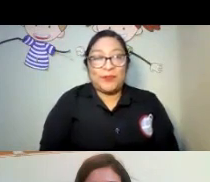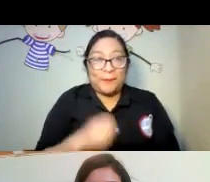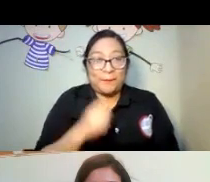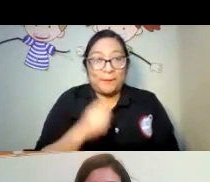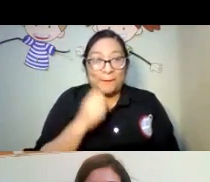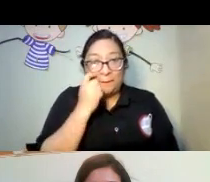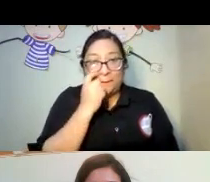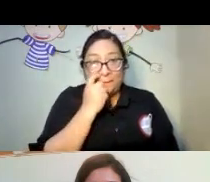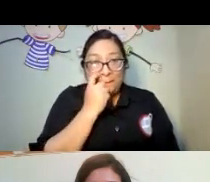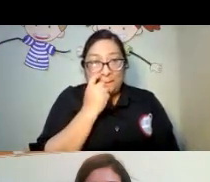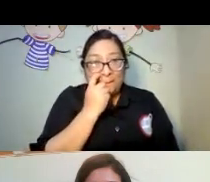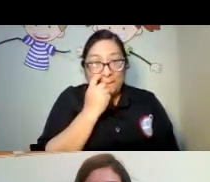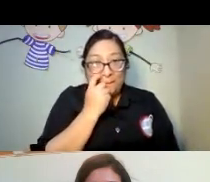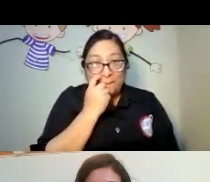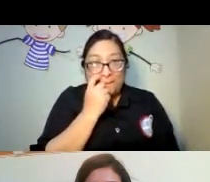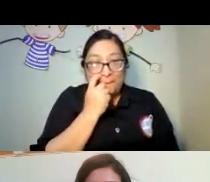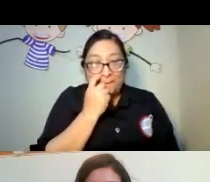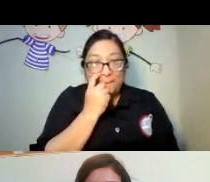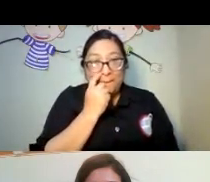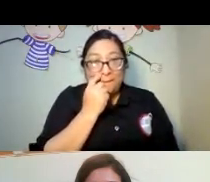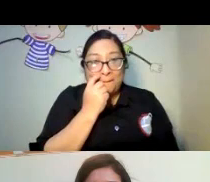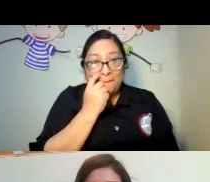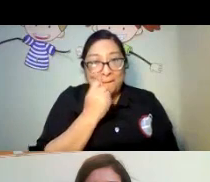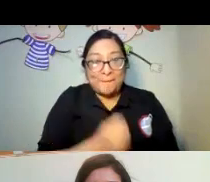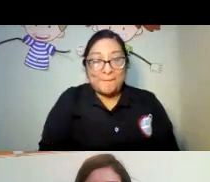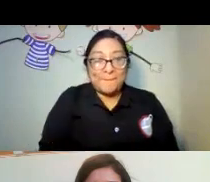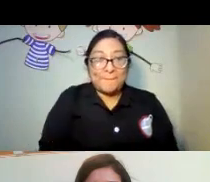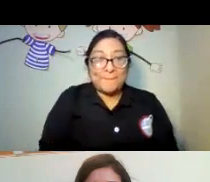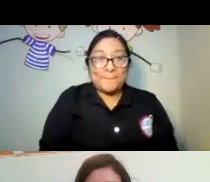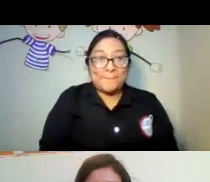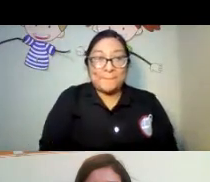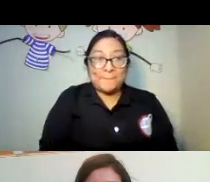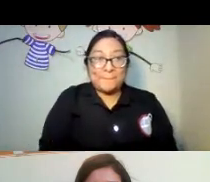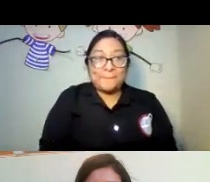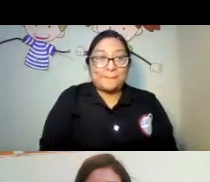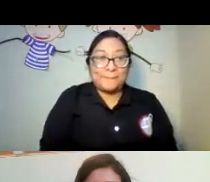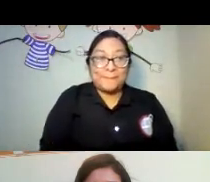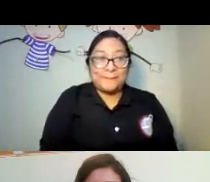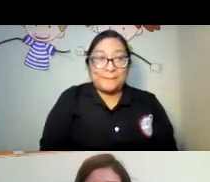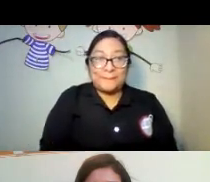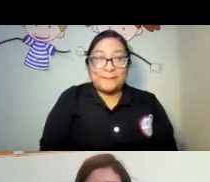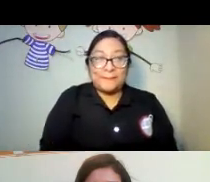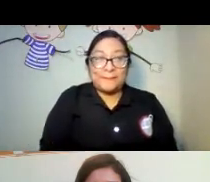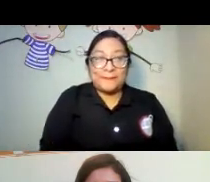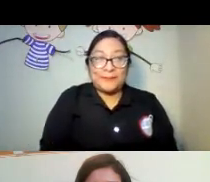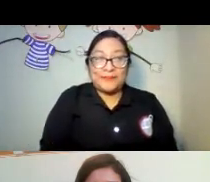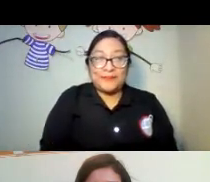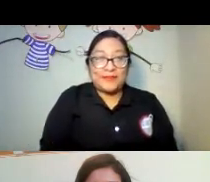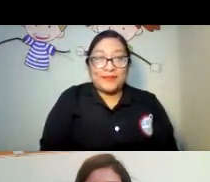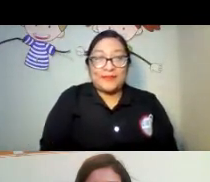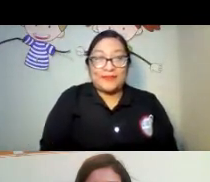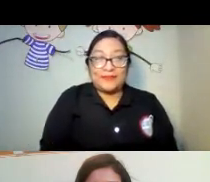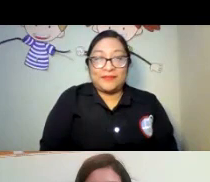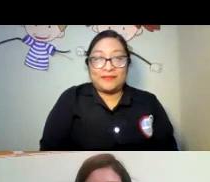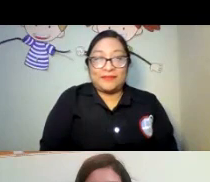ingresan las estudiantes. Vamos a ver, voy a revisar nombres y apellidos. Ya es un poco